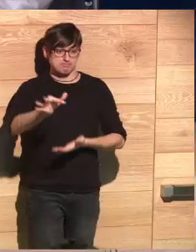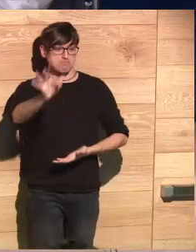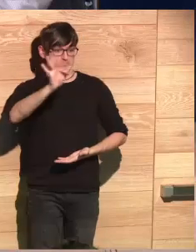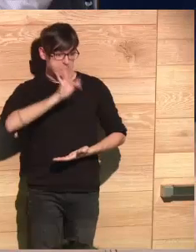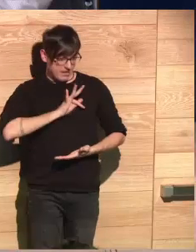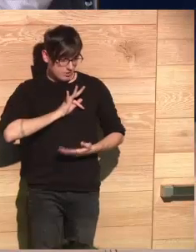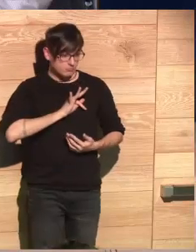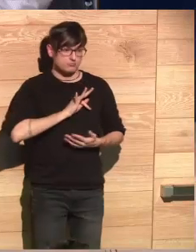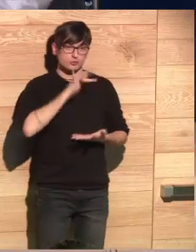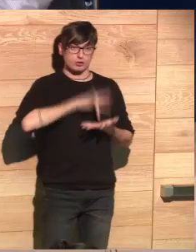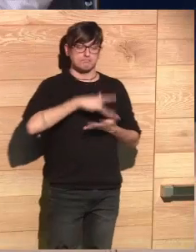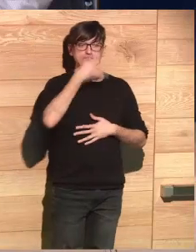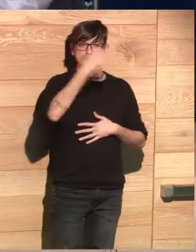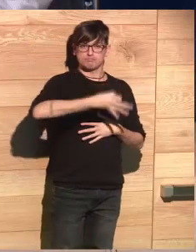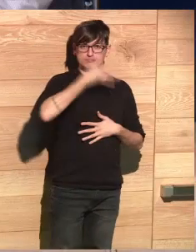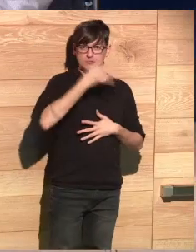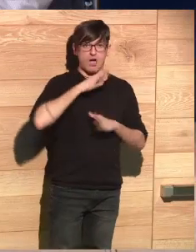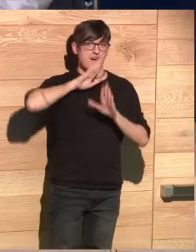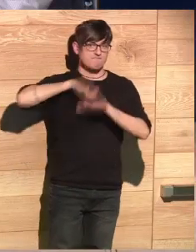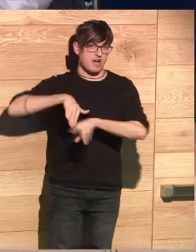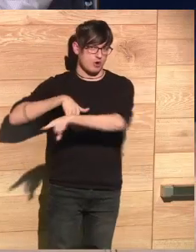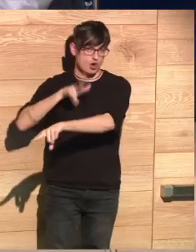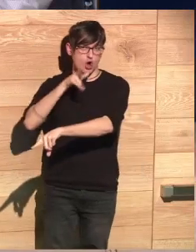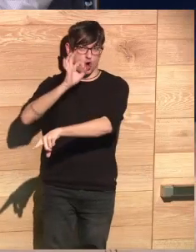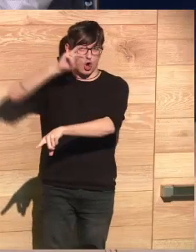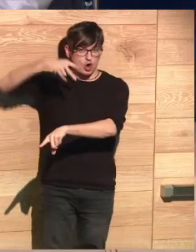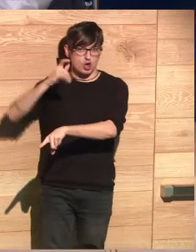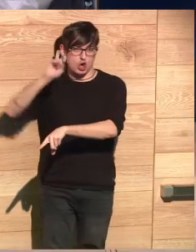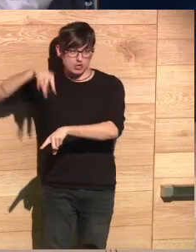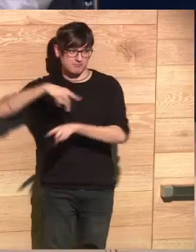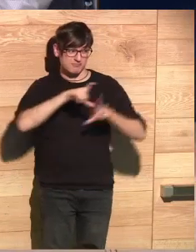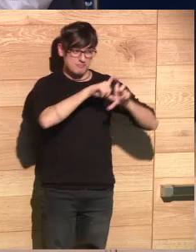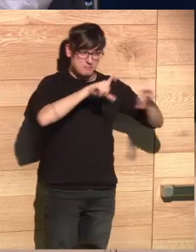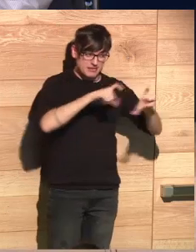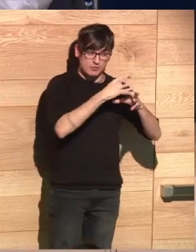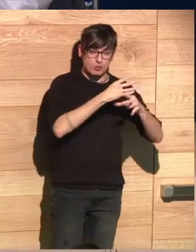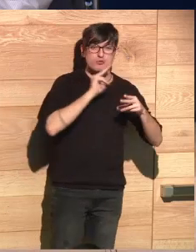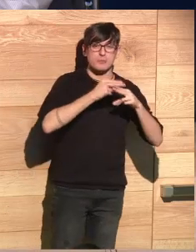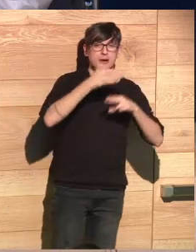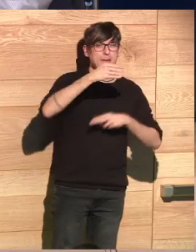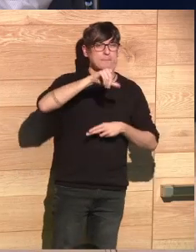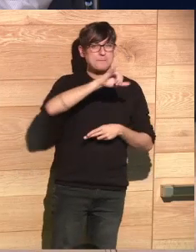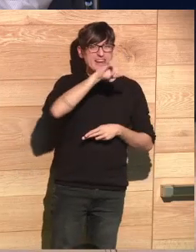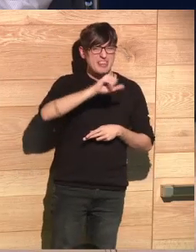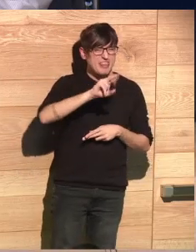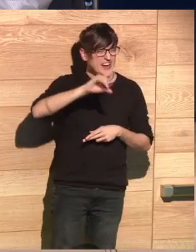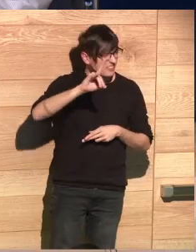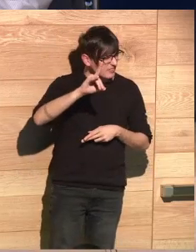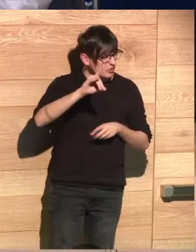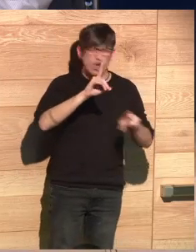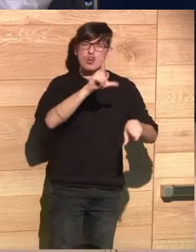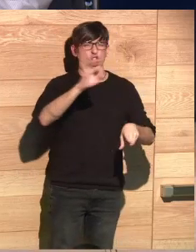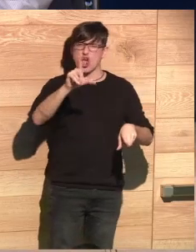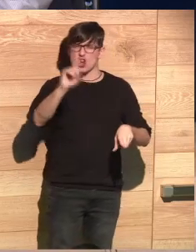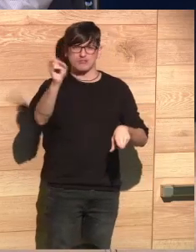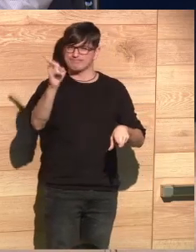de Hong Kong. Blizzard, que es la compañía que tiene... No era League of Legends, porque